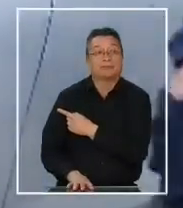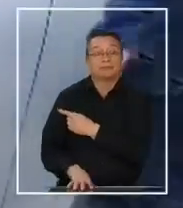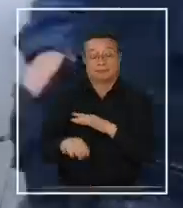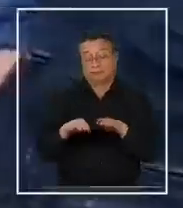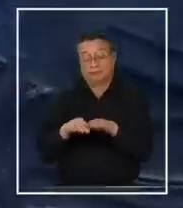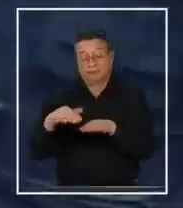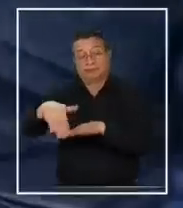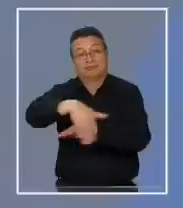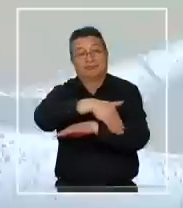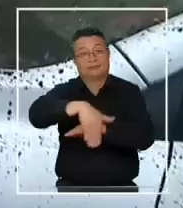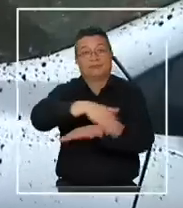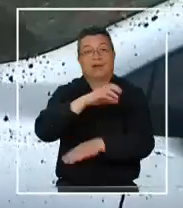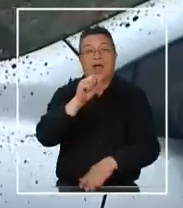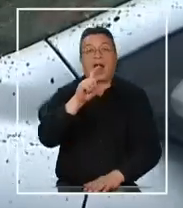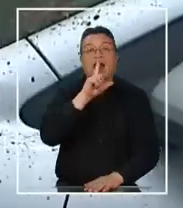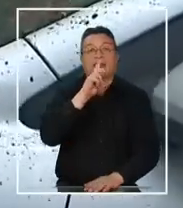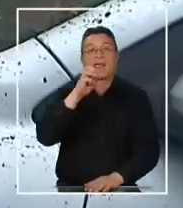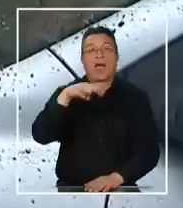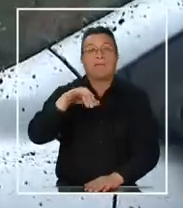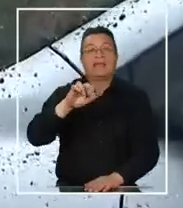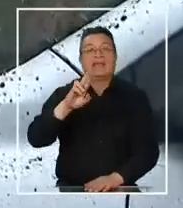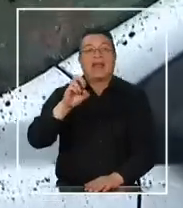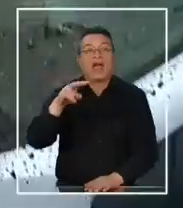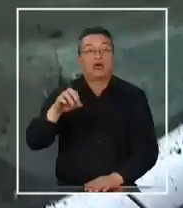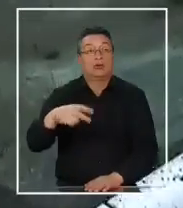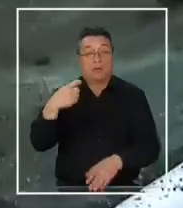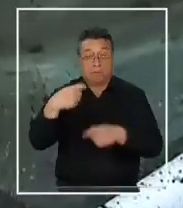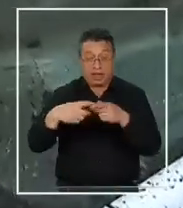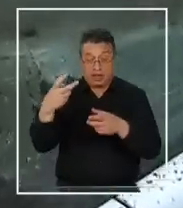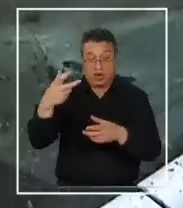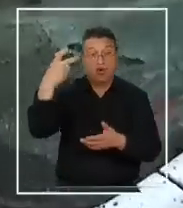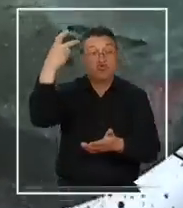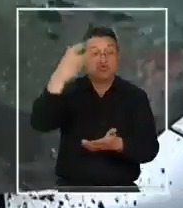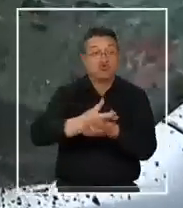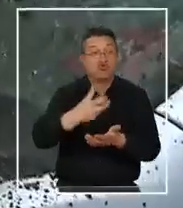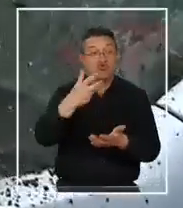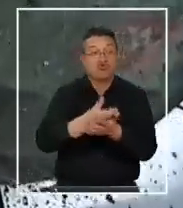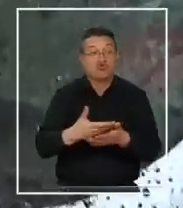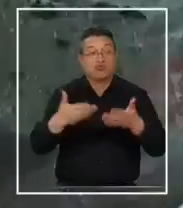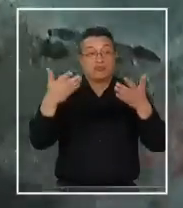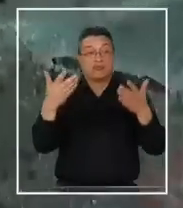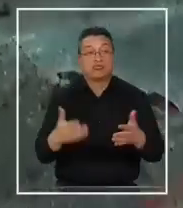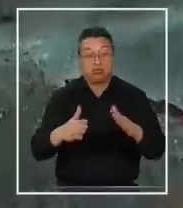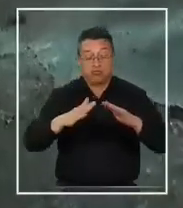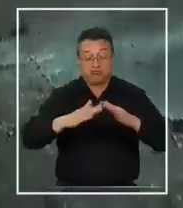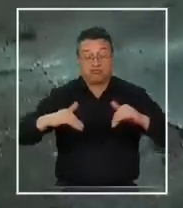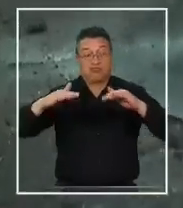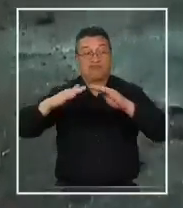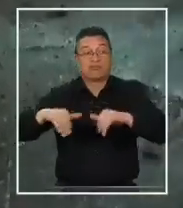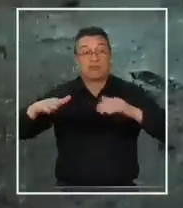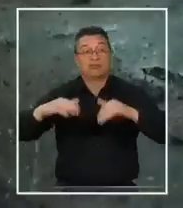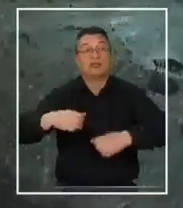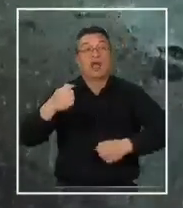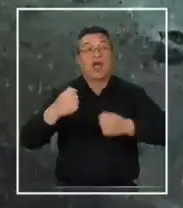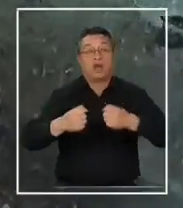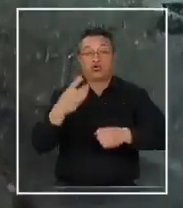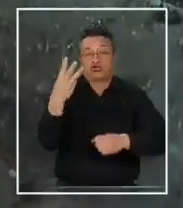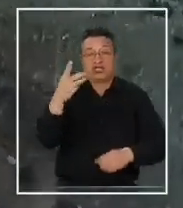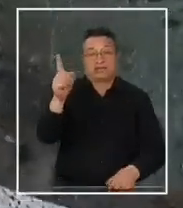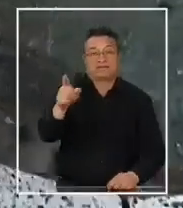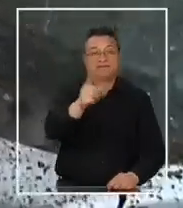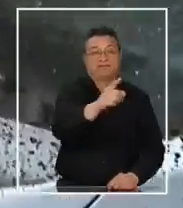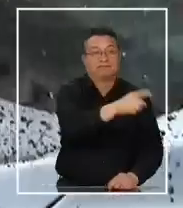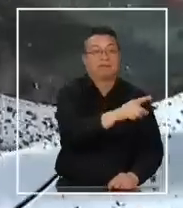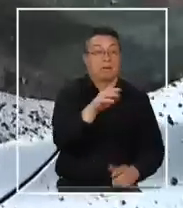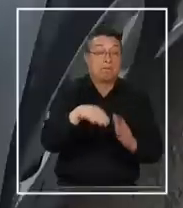la avenida Altamirano. Podemos ver el nivel de las rocas, el peso de estas terminaron sobre las estructuras de tres vehículos.